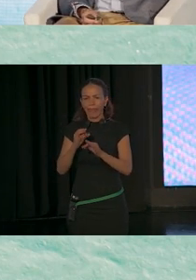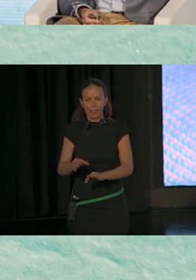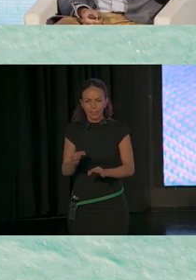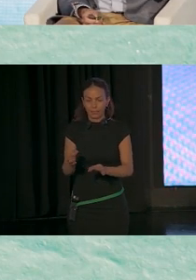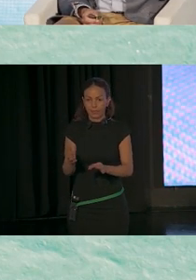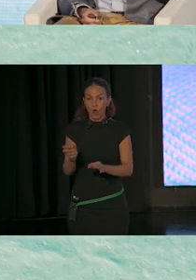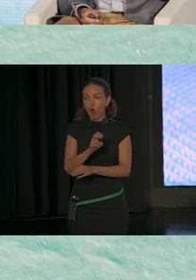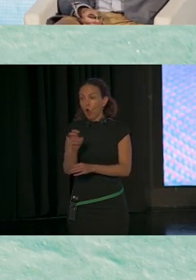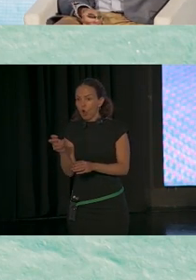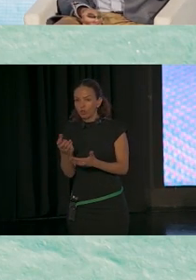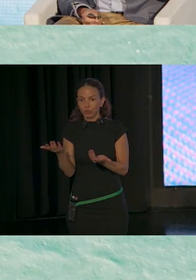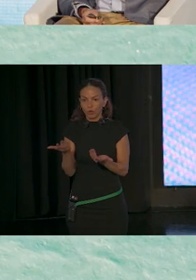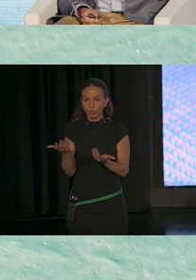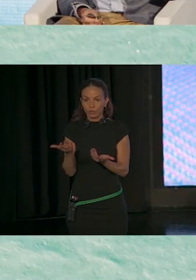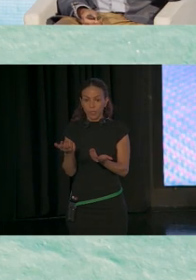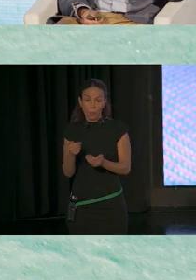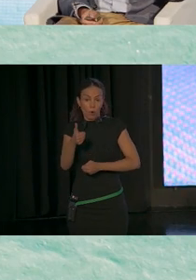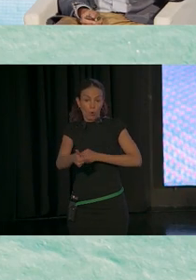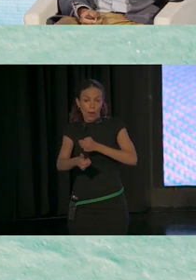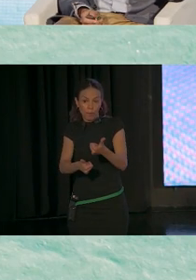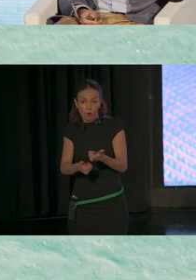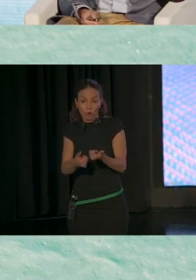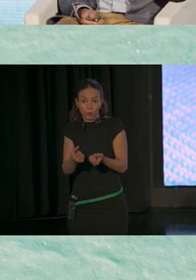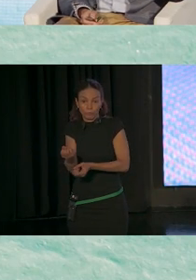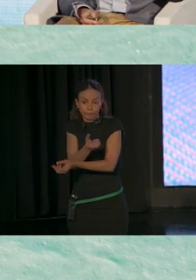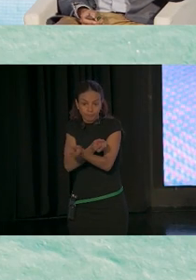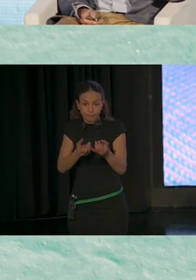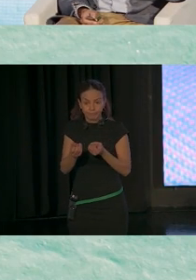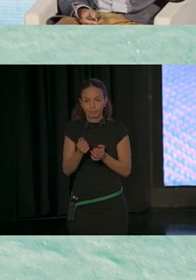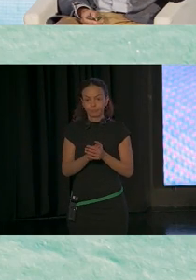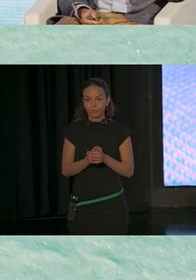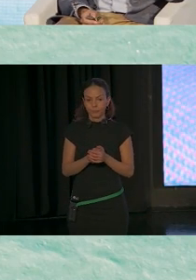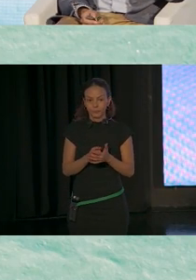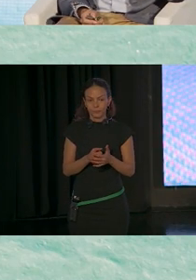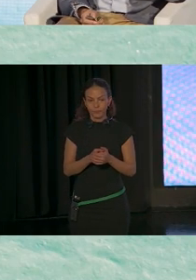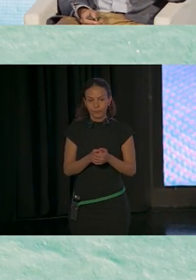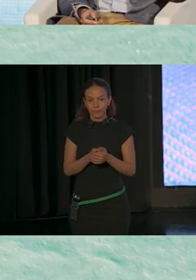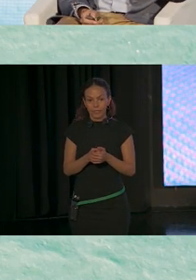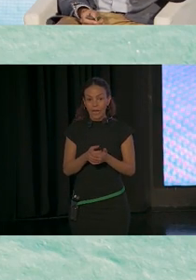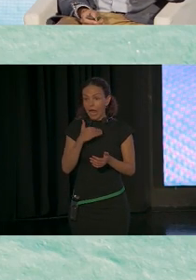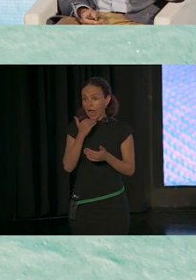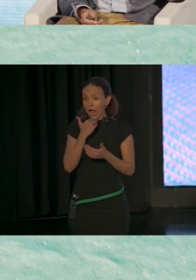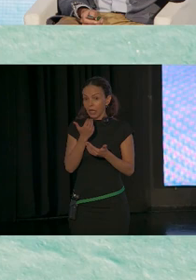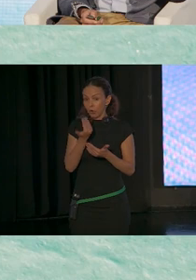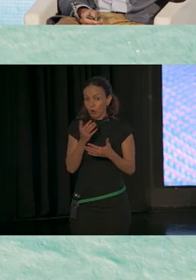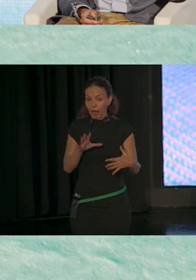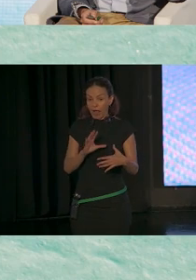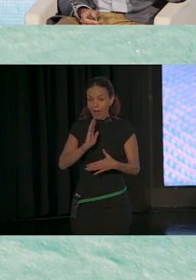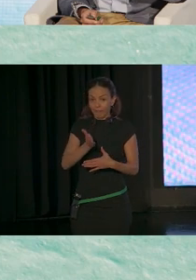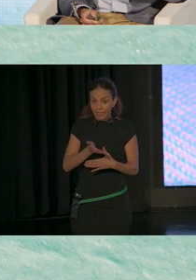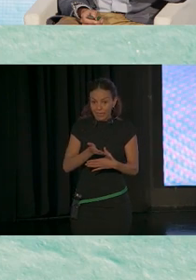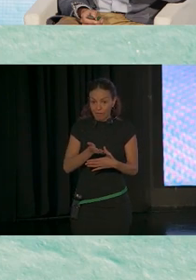bla. Y otros van aportando. ¿De acuerdo? Bueno, pues algo parecido pasa con la narrativa cuando